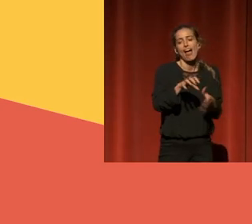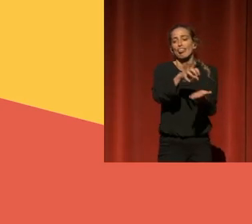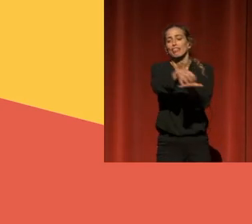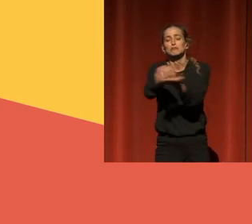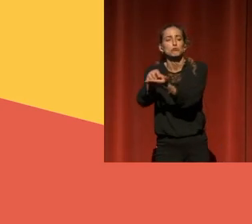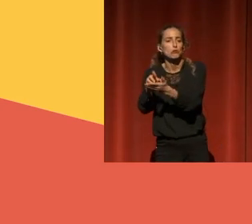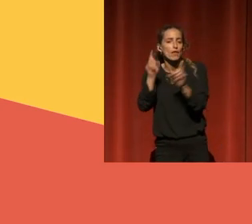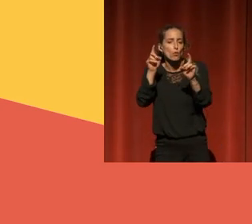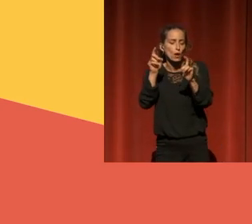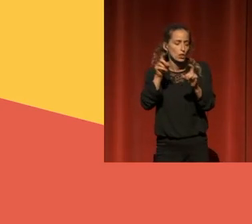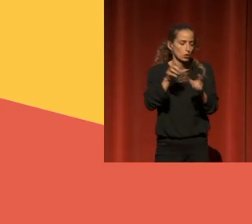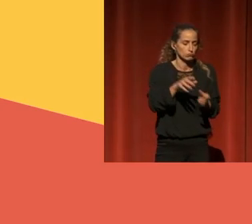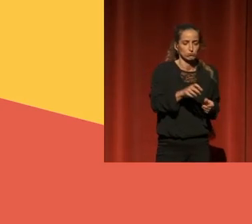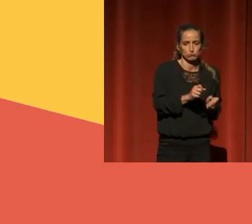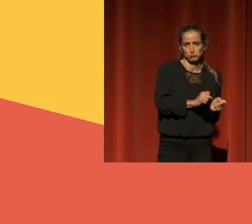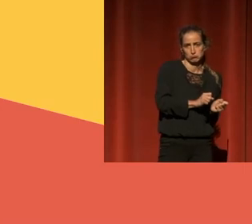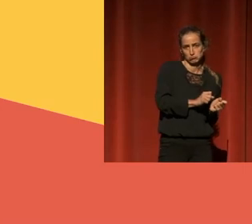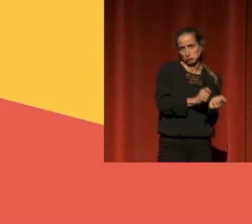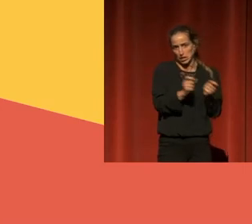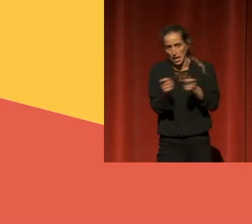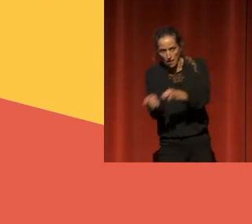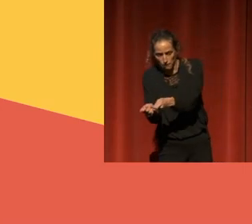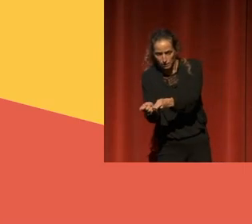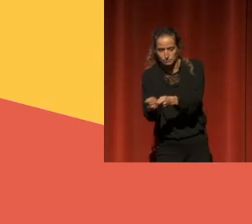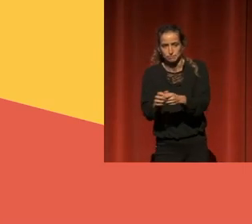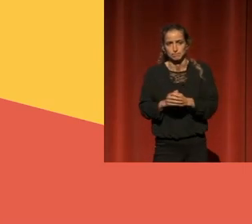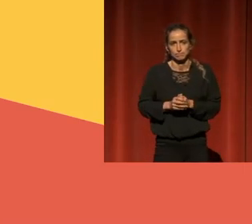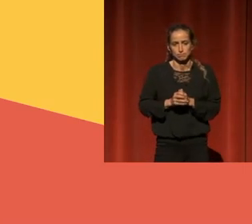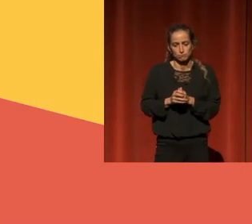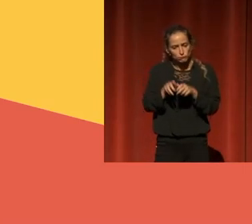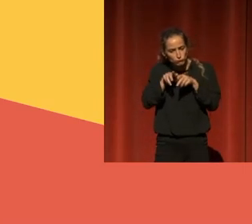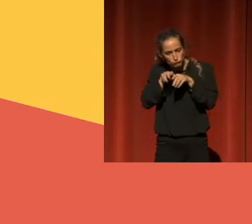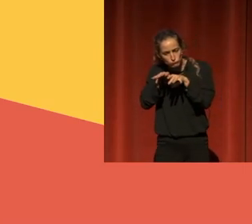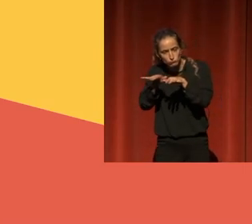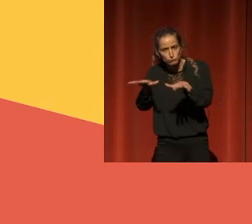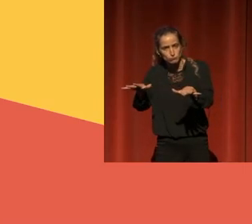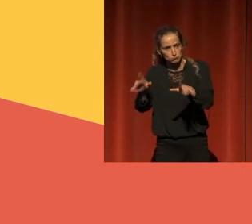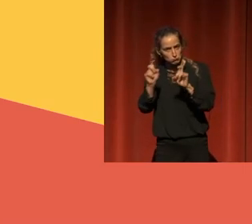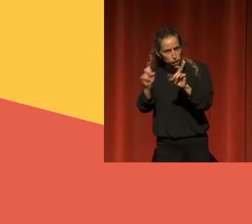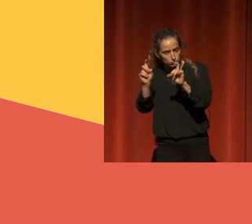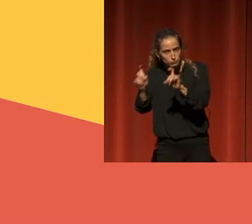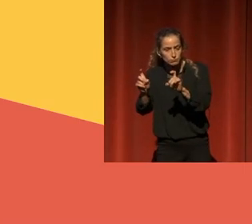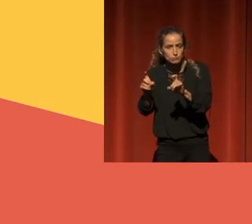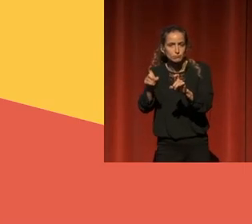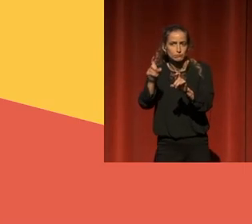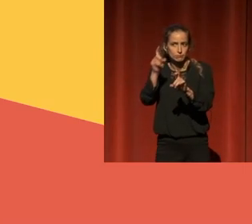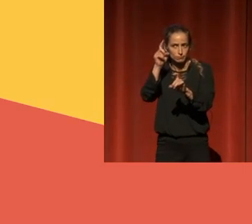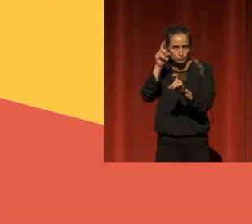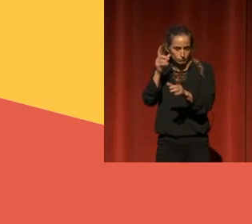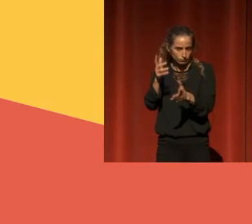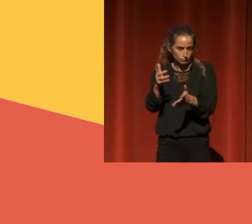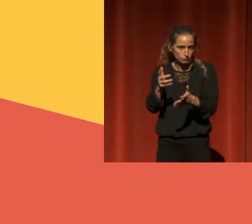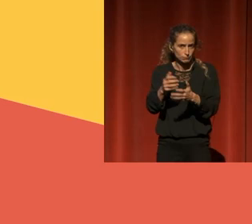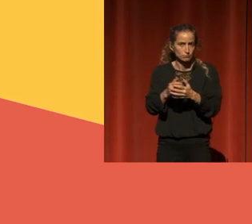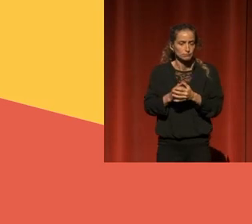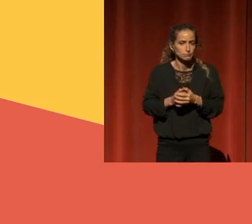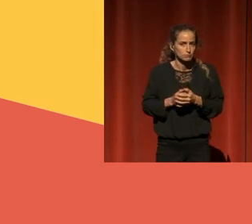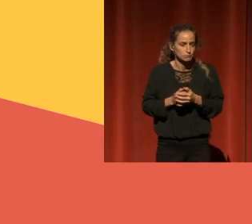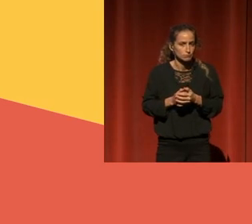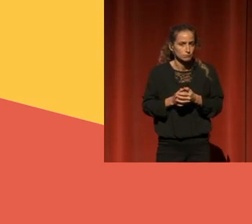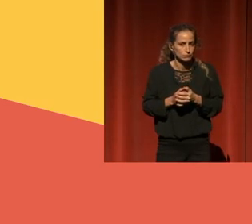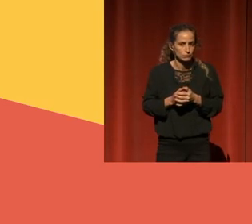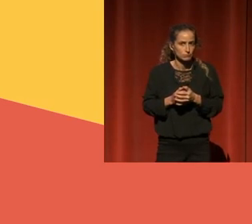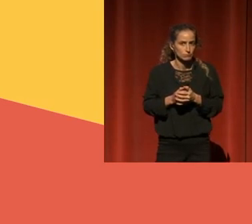Educación y se difunden para Bueno pues como elaborado por